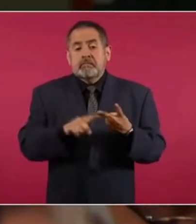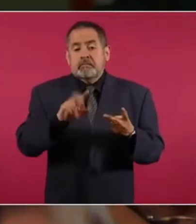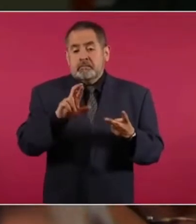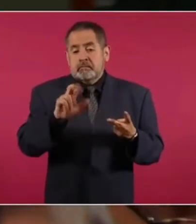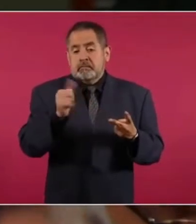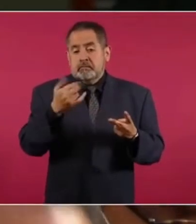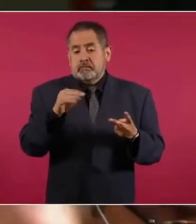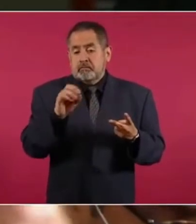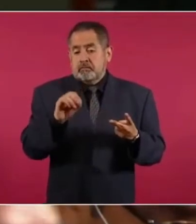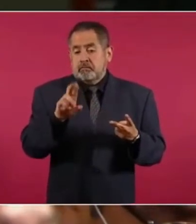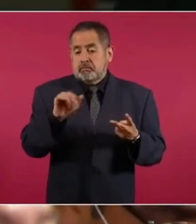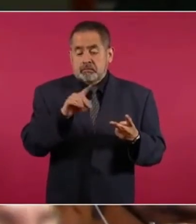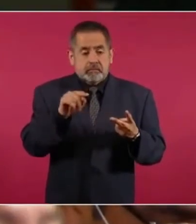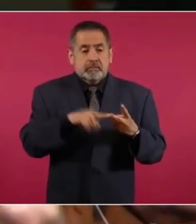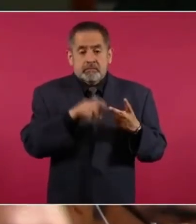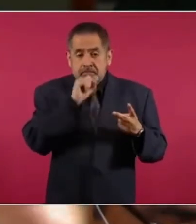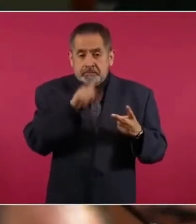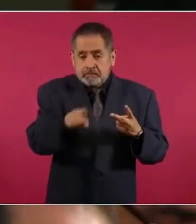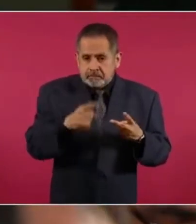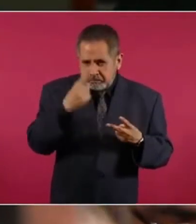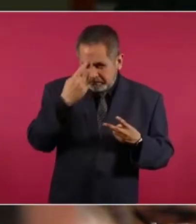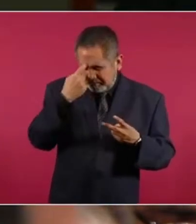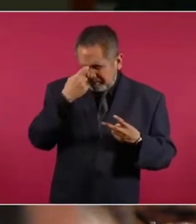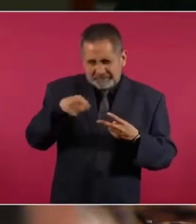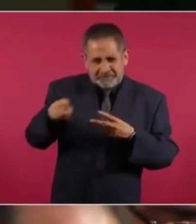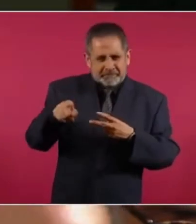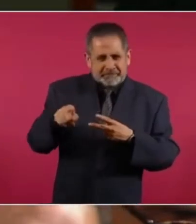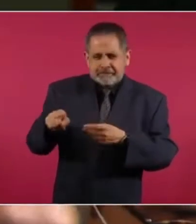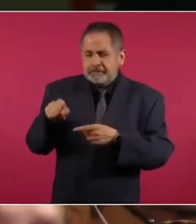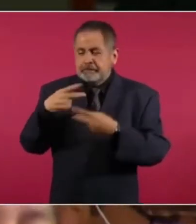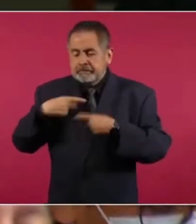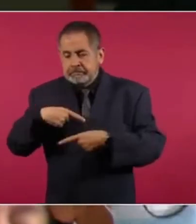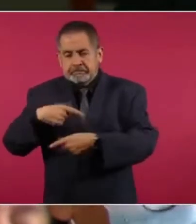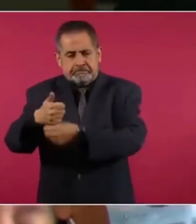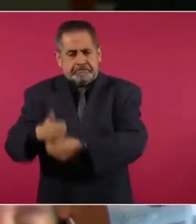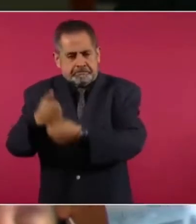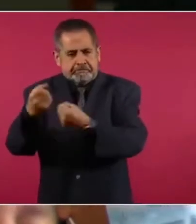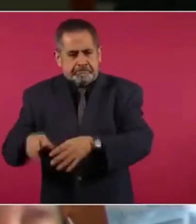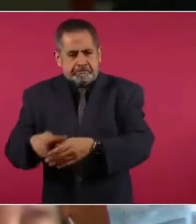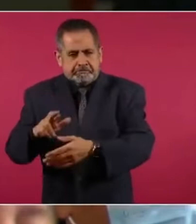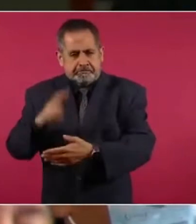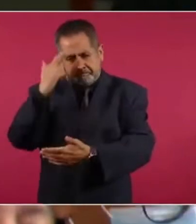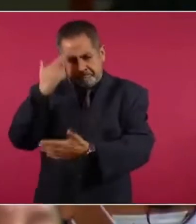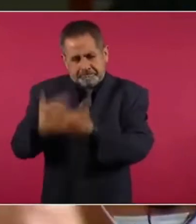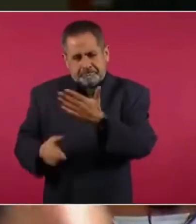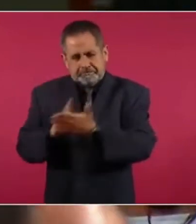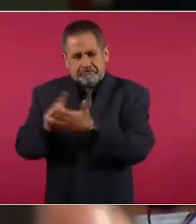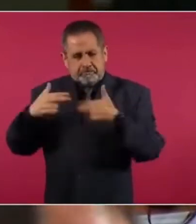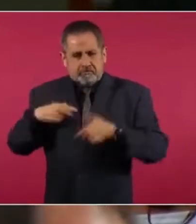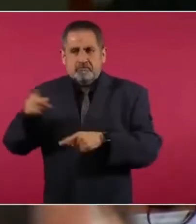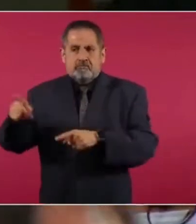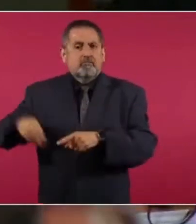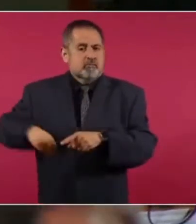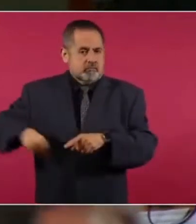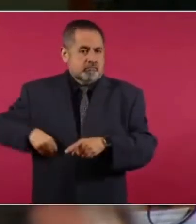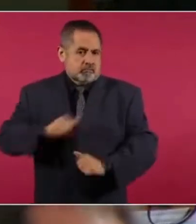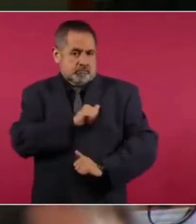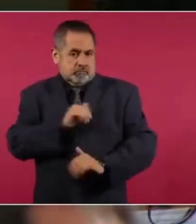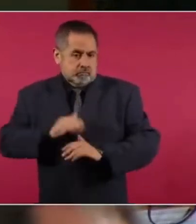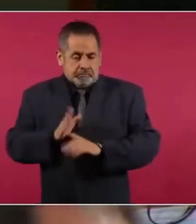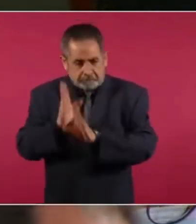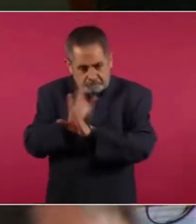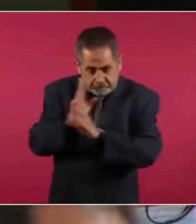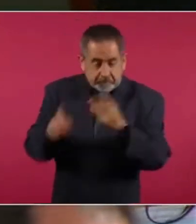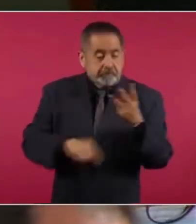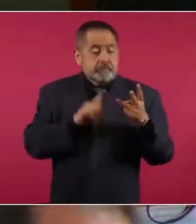a víctimas de violaciones a derechos humanos presuntamente cometidas por las Fuerzas Armadas, y el periodista de